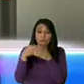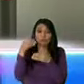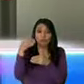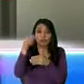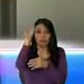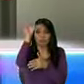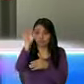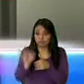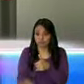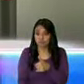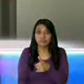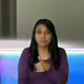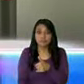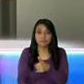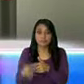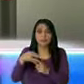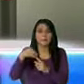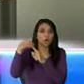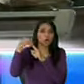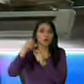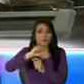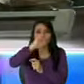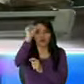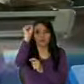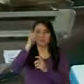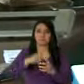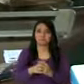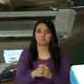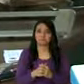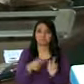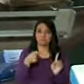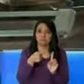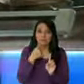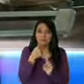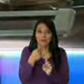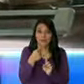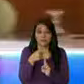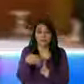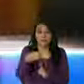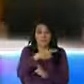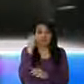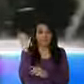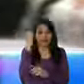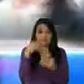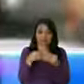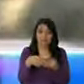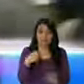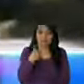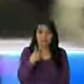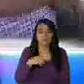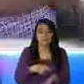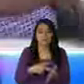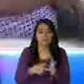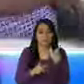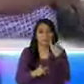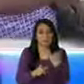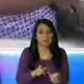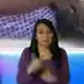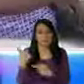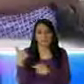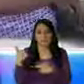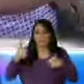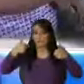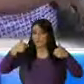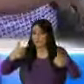plancha son los que prioritariamente ganan. Basabe descarta que la pérdida de estos famosos responda a un voto responsable de la mayoría